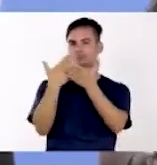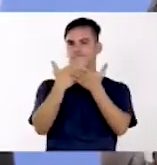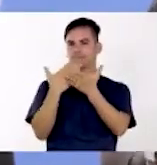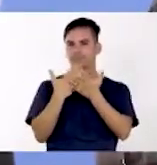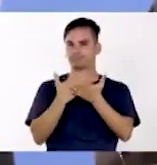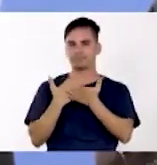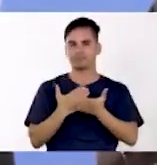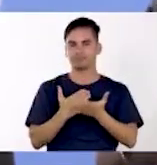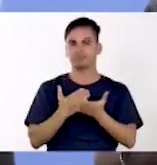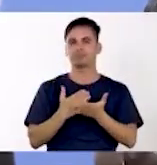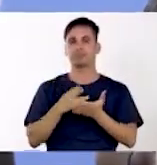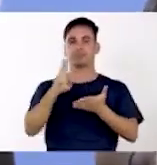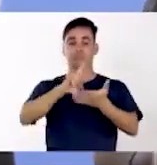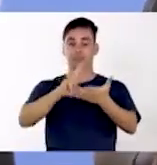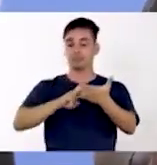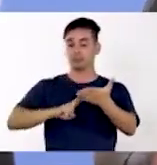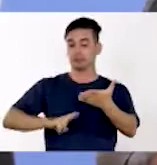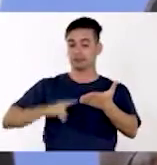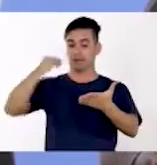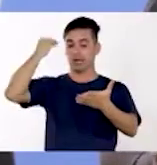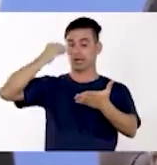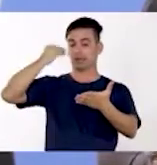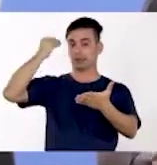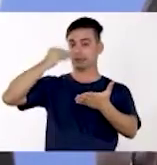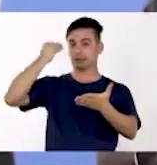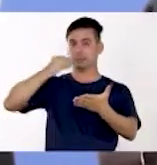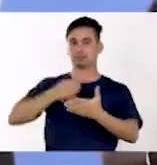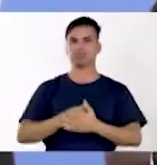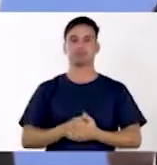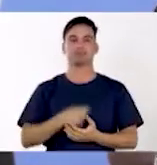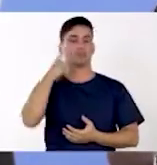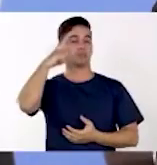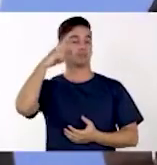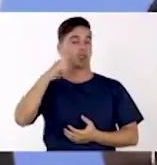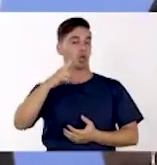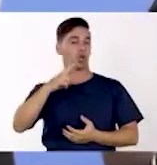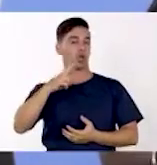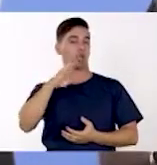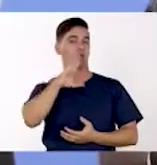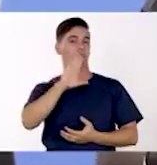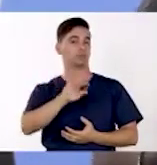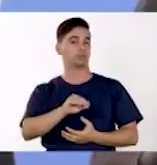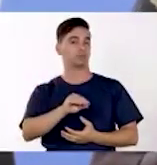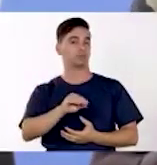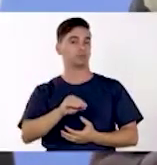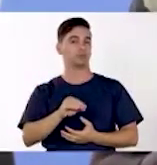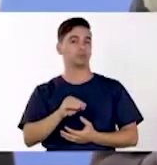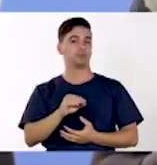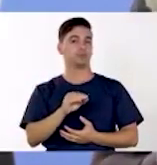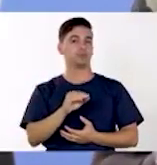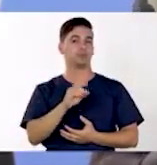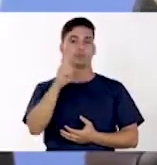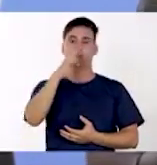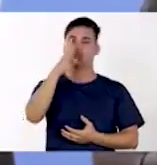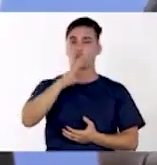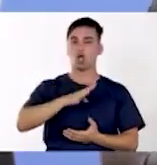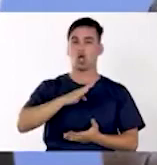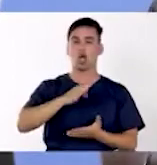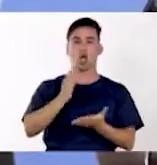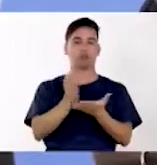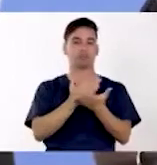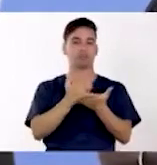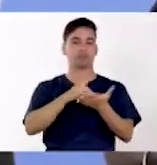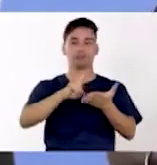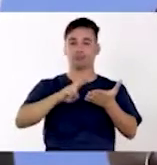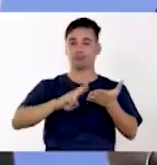profundizando, deben seguir leyendo. Recuerda que estoy diciendo que no tenemos literatura, no hay